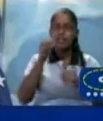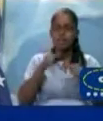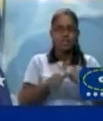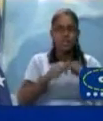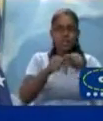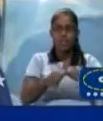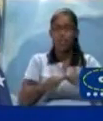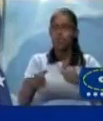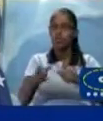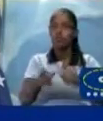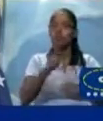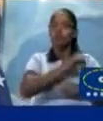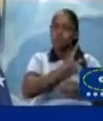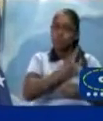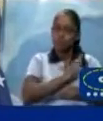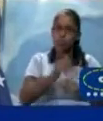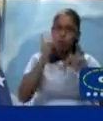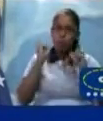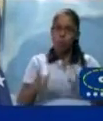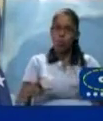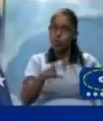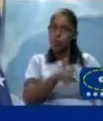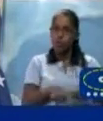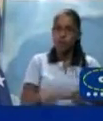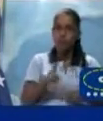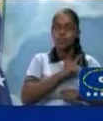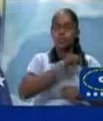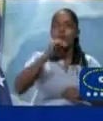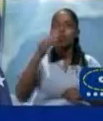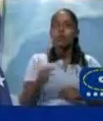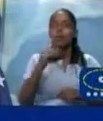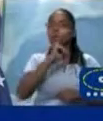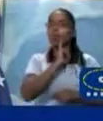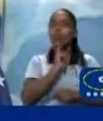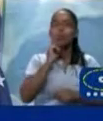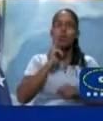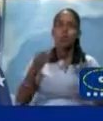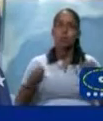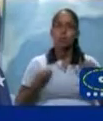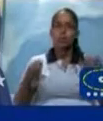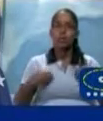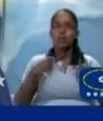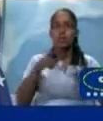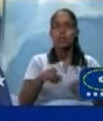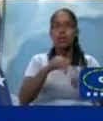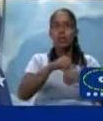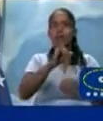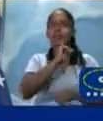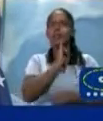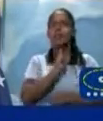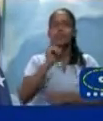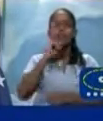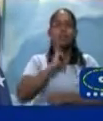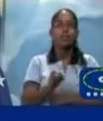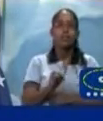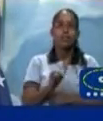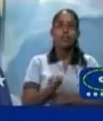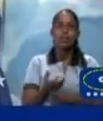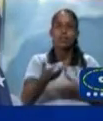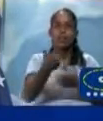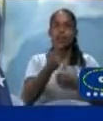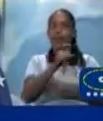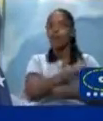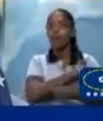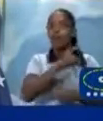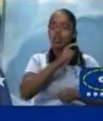siendo la capital, y siempre han habido judíos viviendo allí en Israel. sacaban a